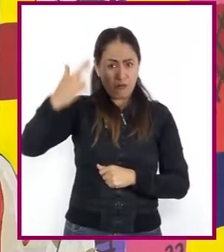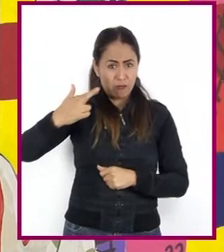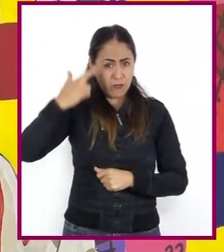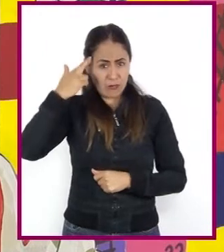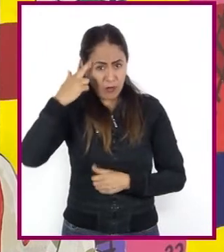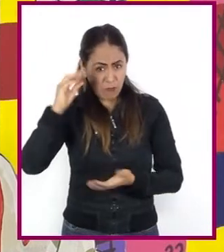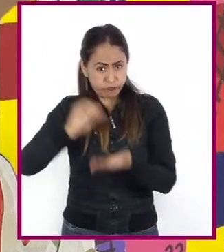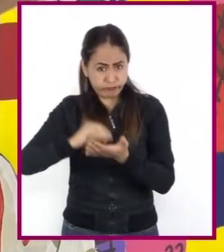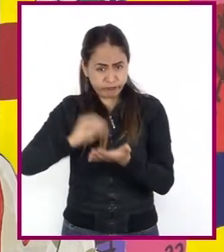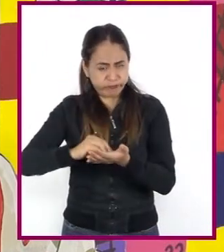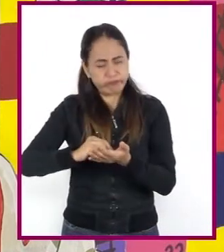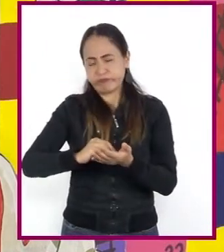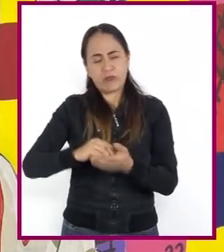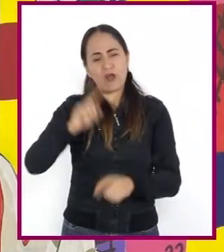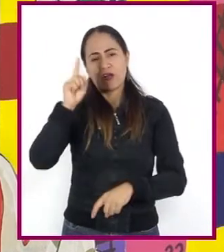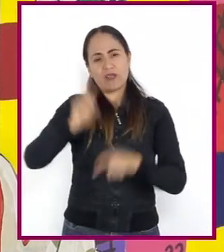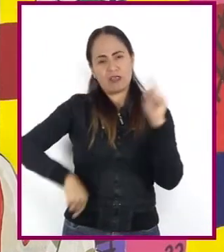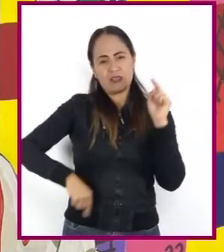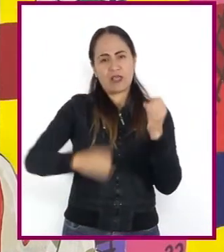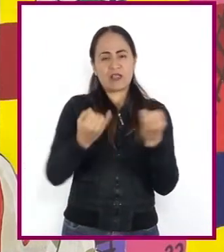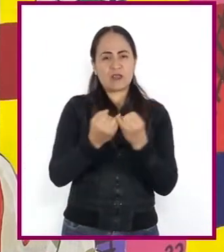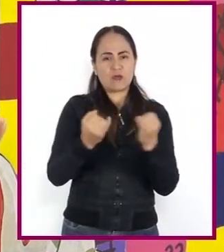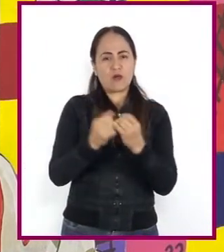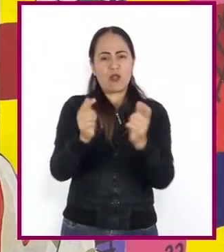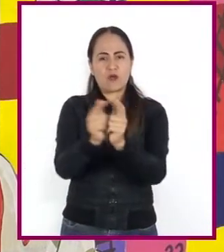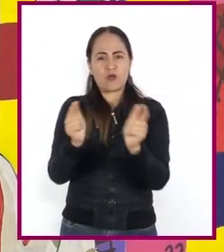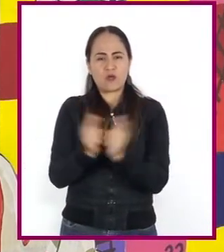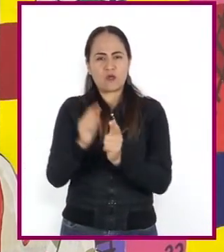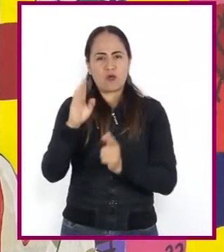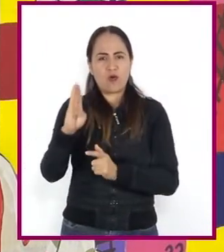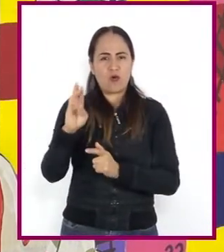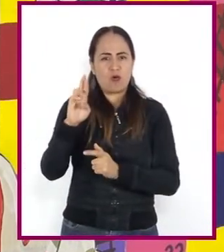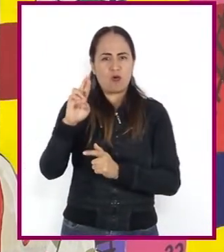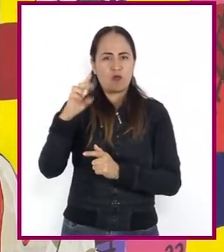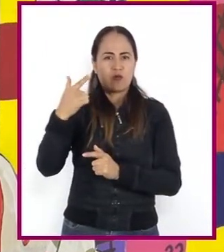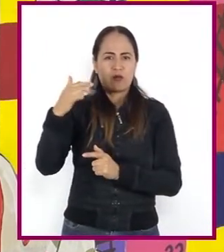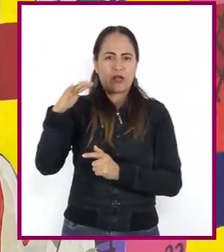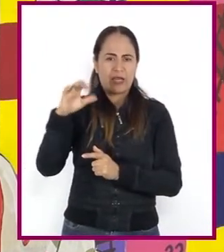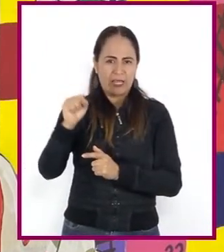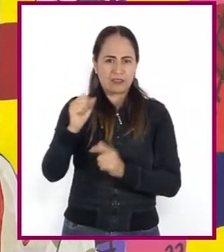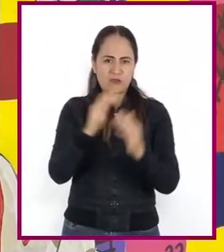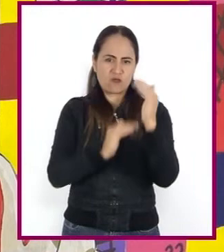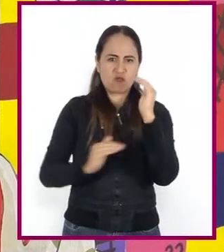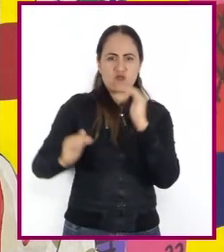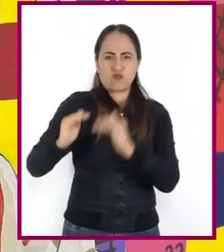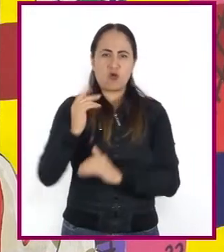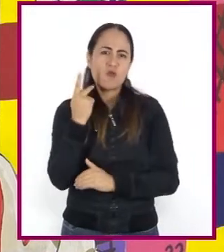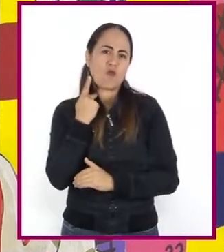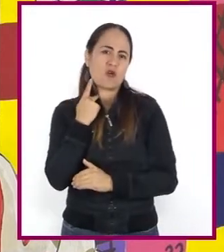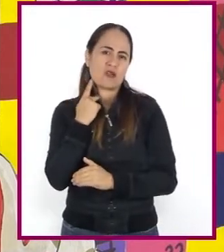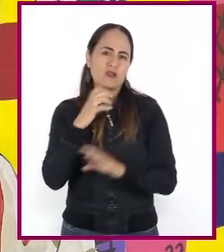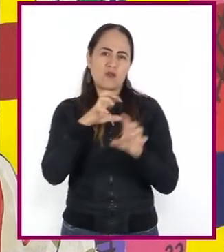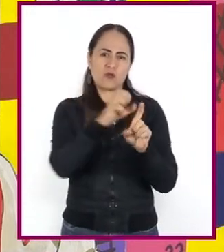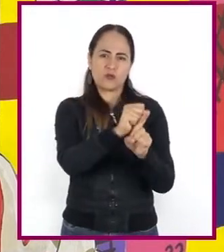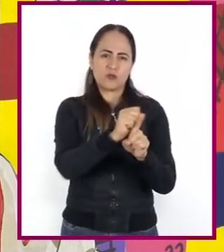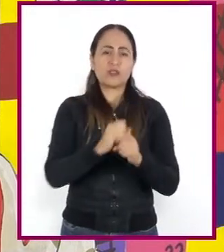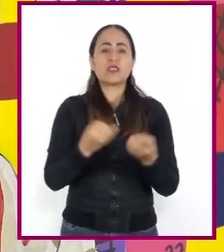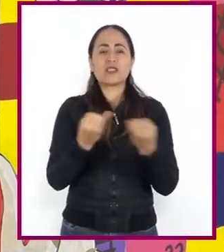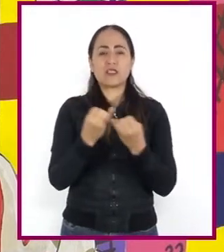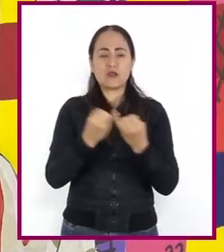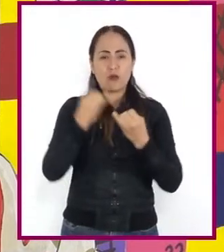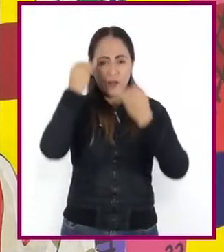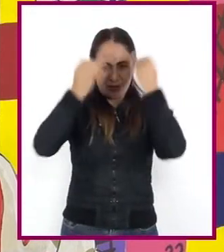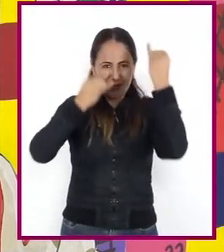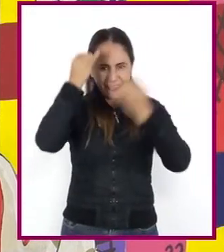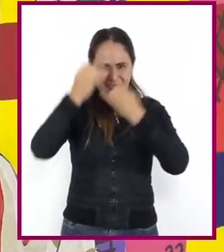monárquico, el ascenso de la burguesía al poder político y las ideas revolucionarias de